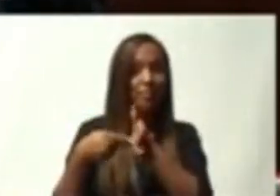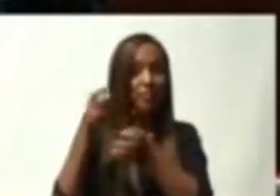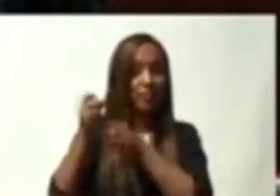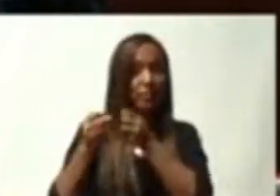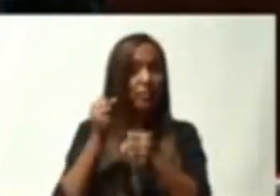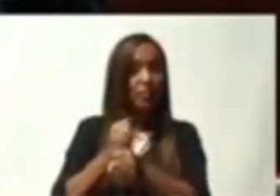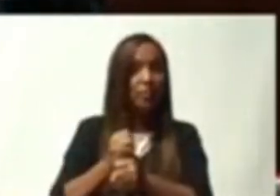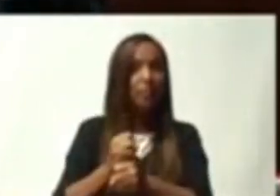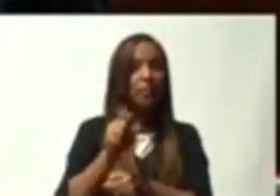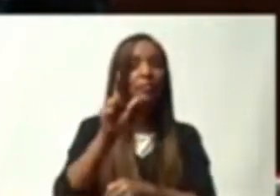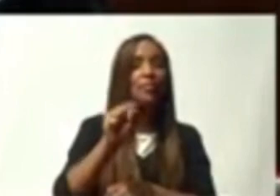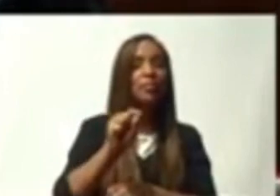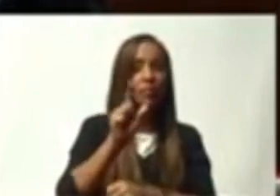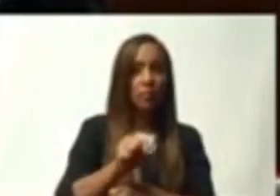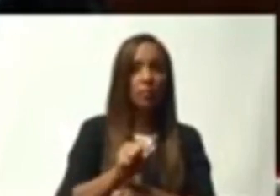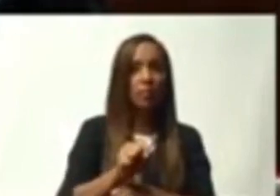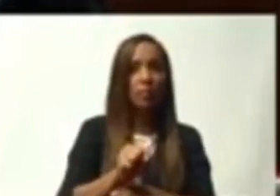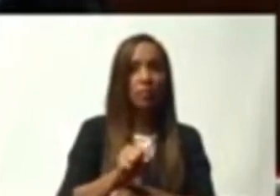2020,